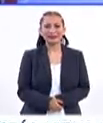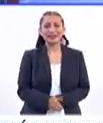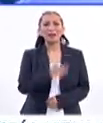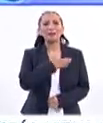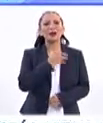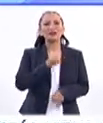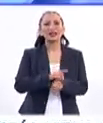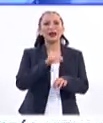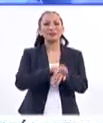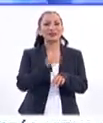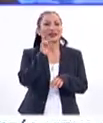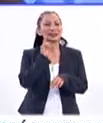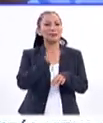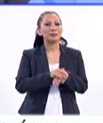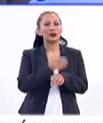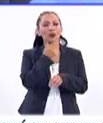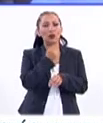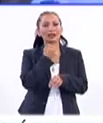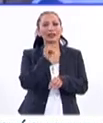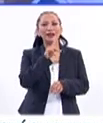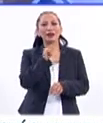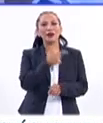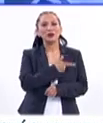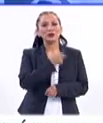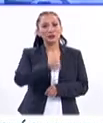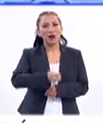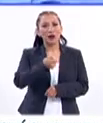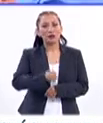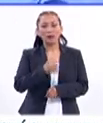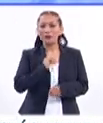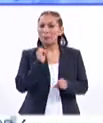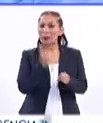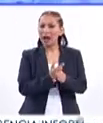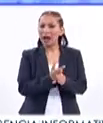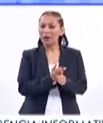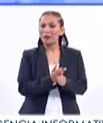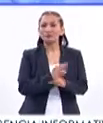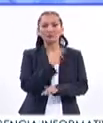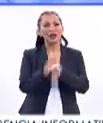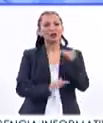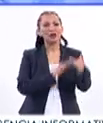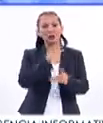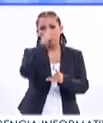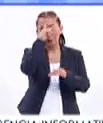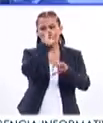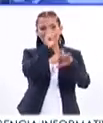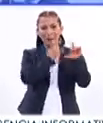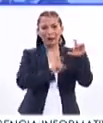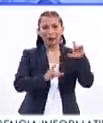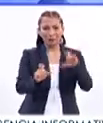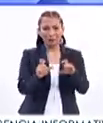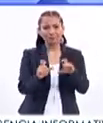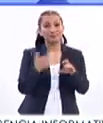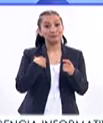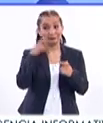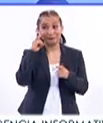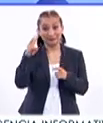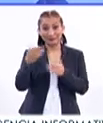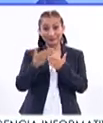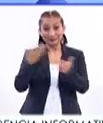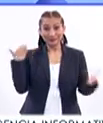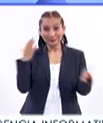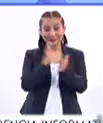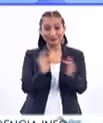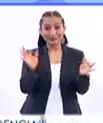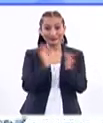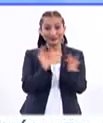Muy buenos días, amigos y amigas de Interfaz, qué gusto saludarlos muy temprano a toda la República Mexicana. Como vieron ya,